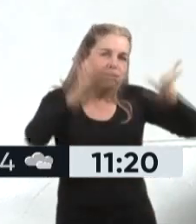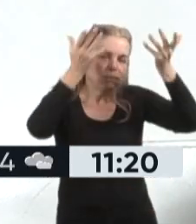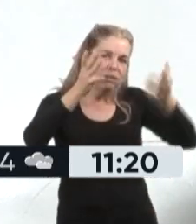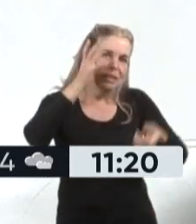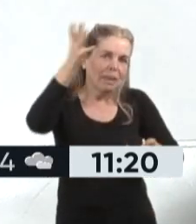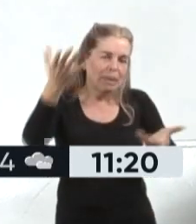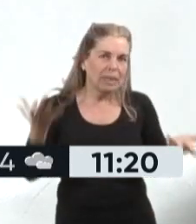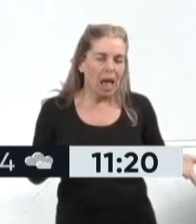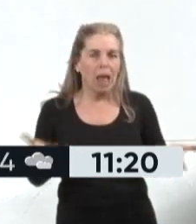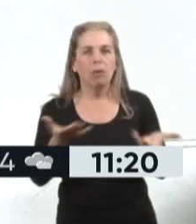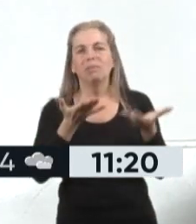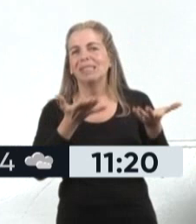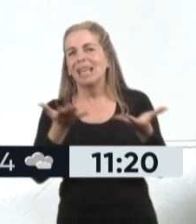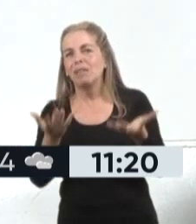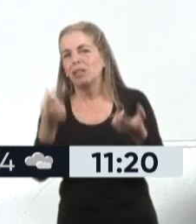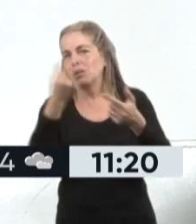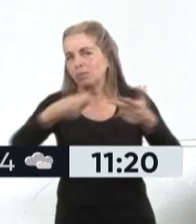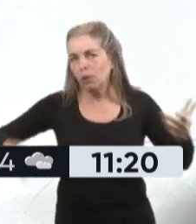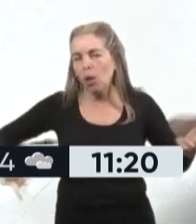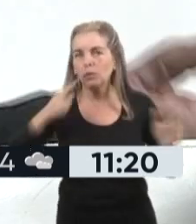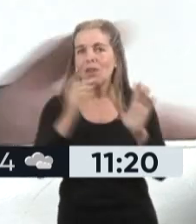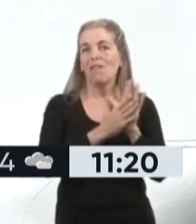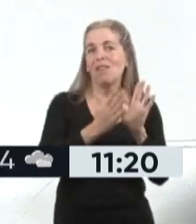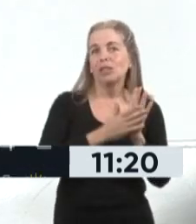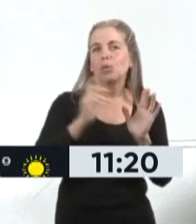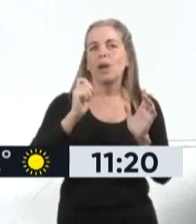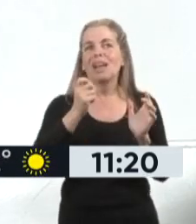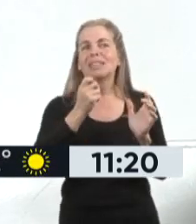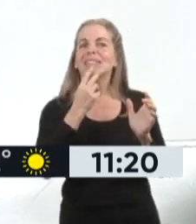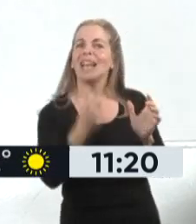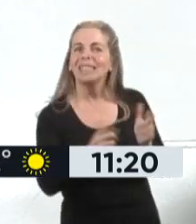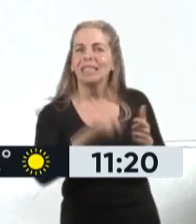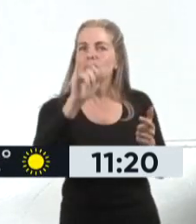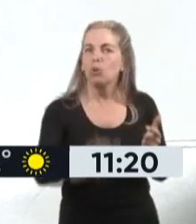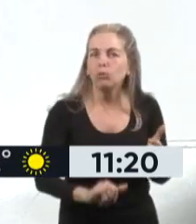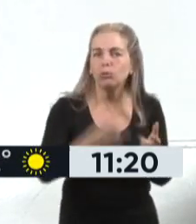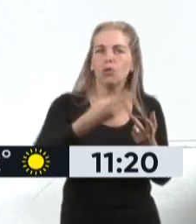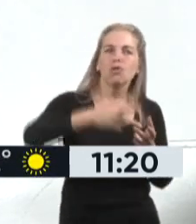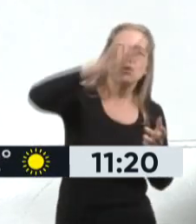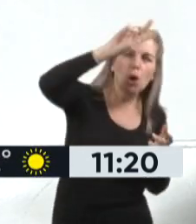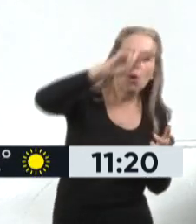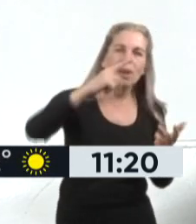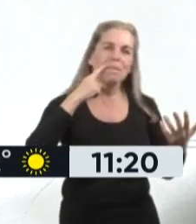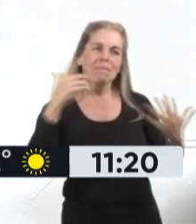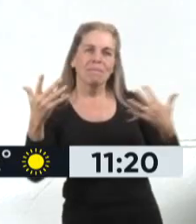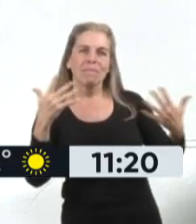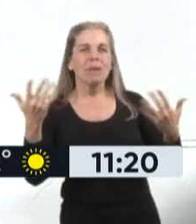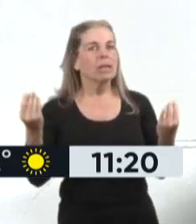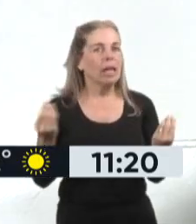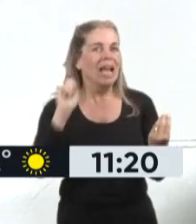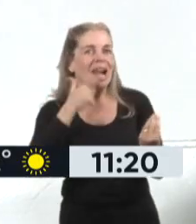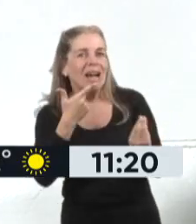digamos, de los servicios públicos. Estamos viendo facturas que vienen por ahí duplicadas de un mes a otro. ¿Qué puede esperar la persona,